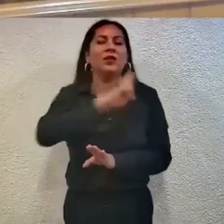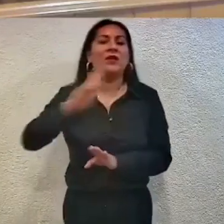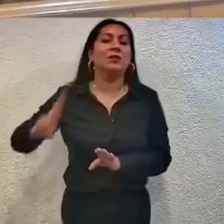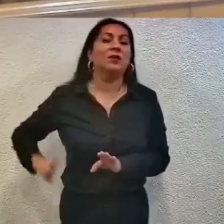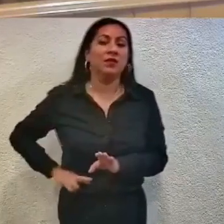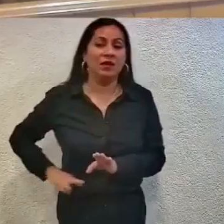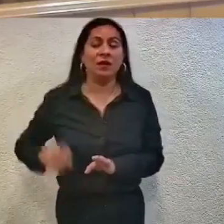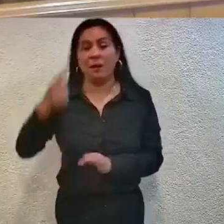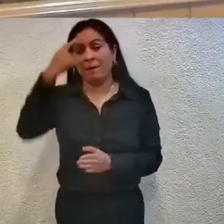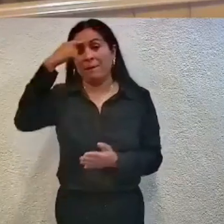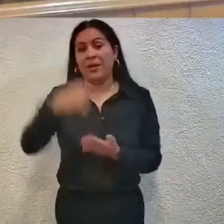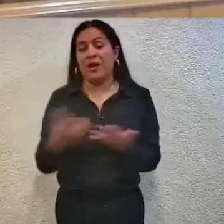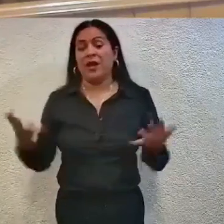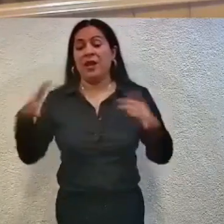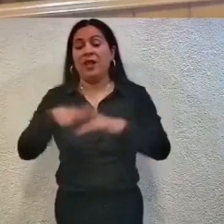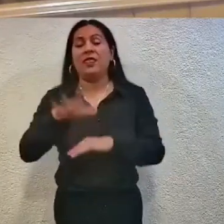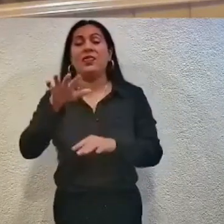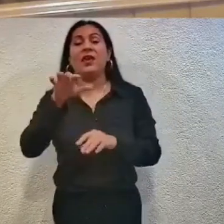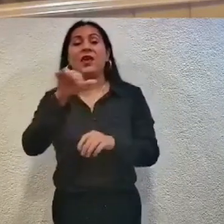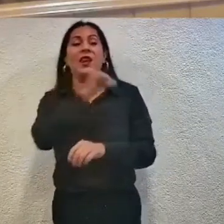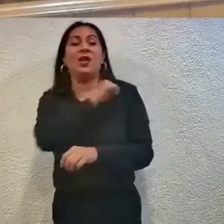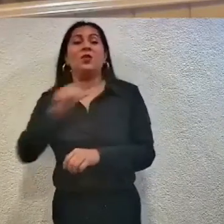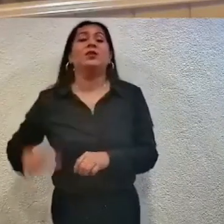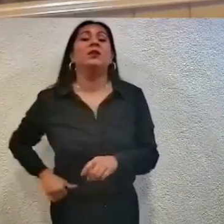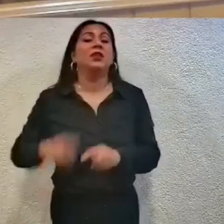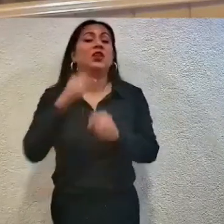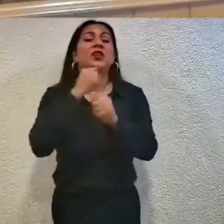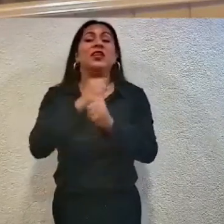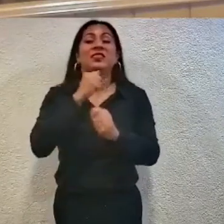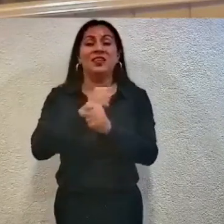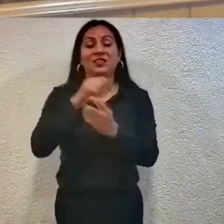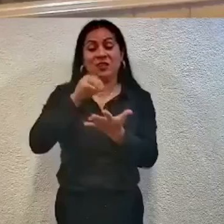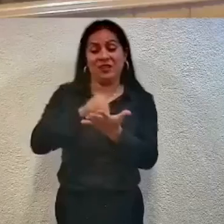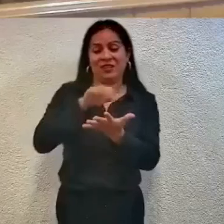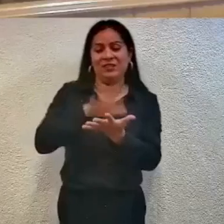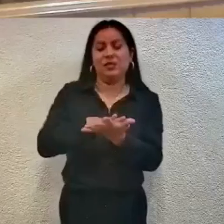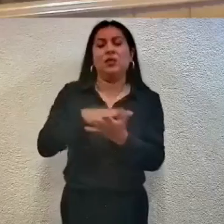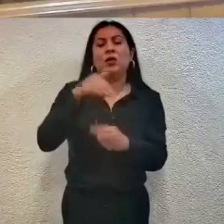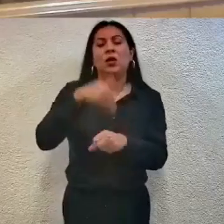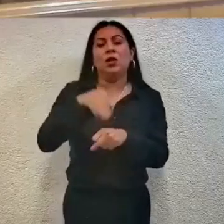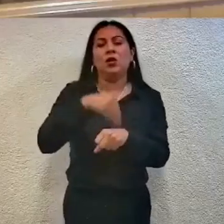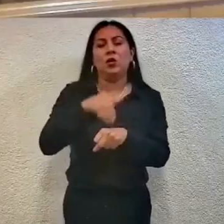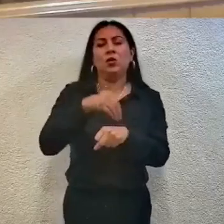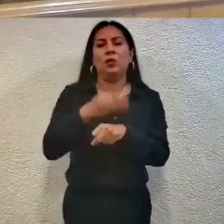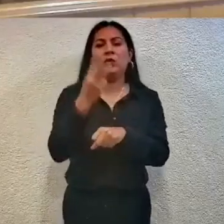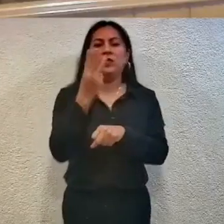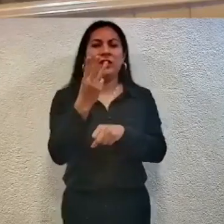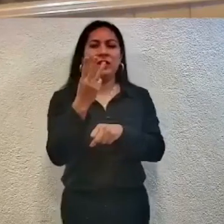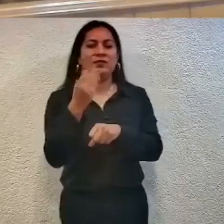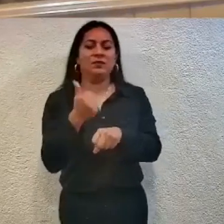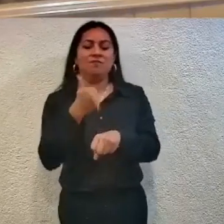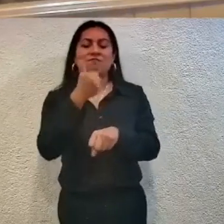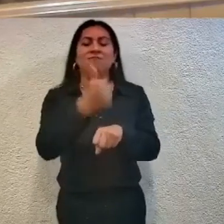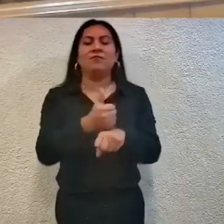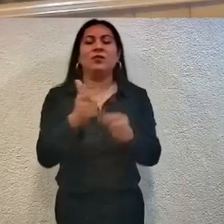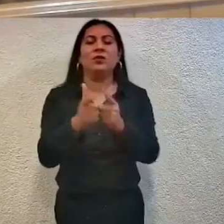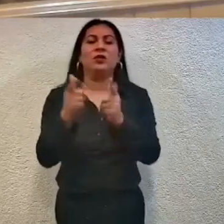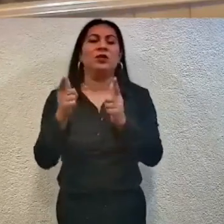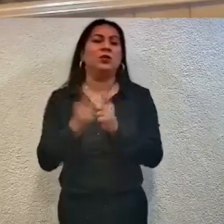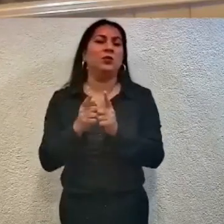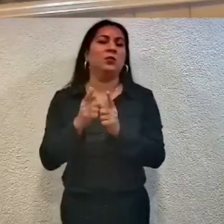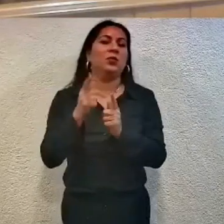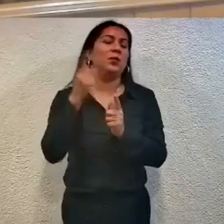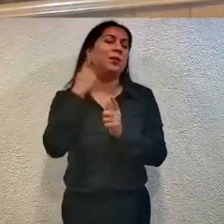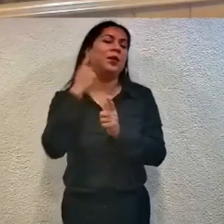candidato propietario a regidor para la integración del Ayuntamiento de Taxco de Alarcón, siendo registrado en el número de prelación 3